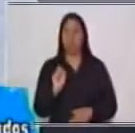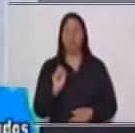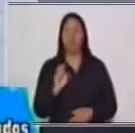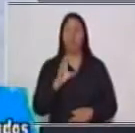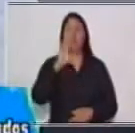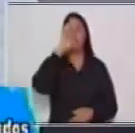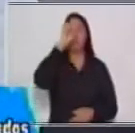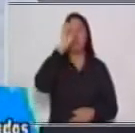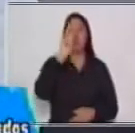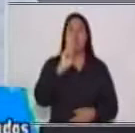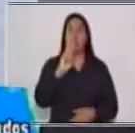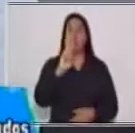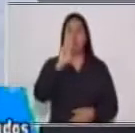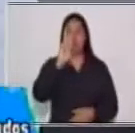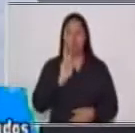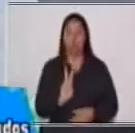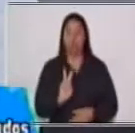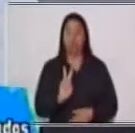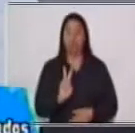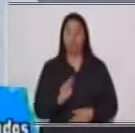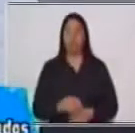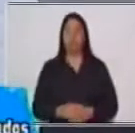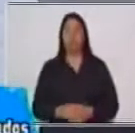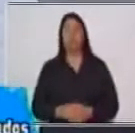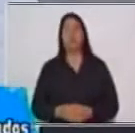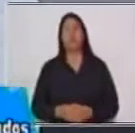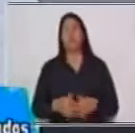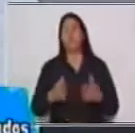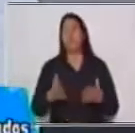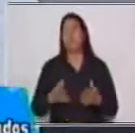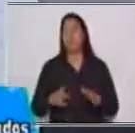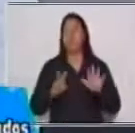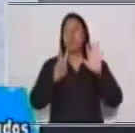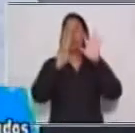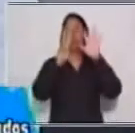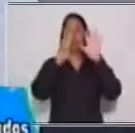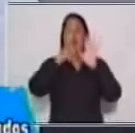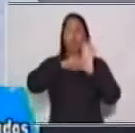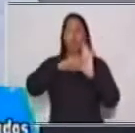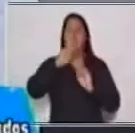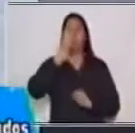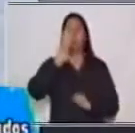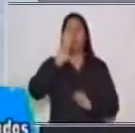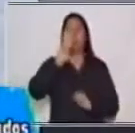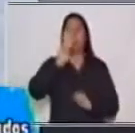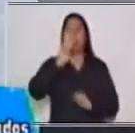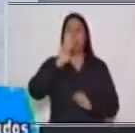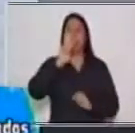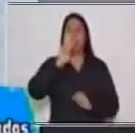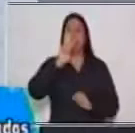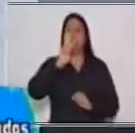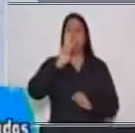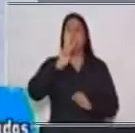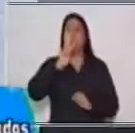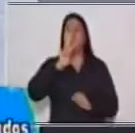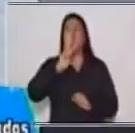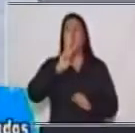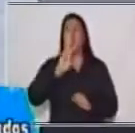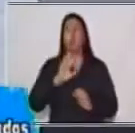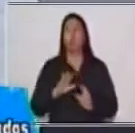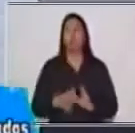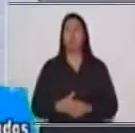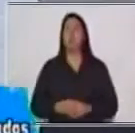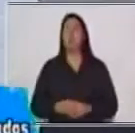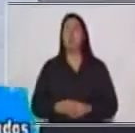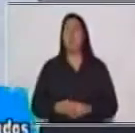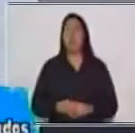2, 2. Y decimos, 7 menos 3, 10. ¿Cuál es mi resultado